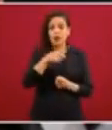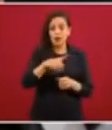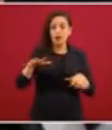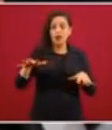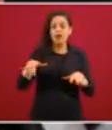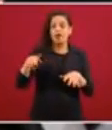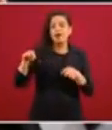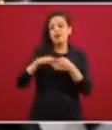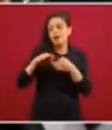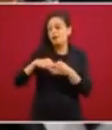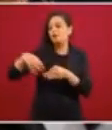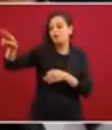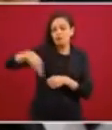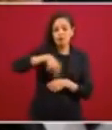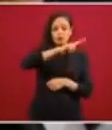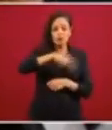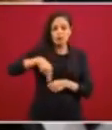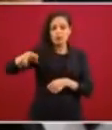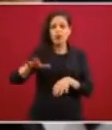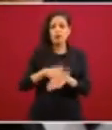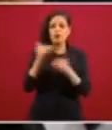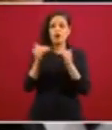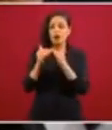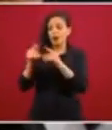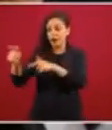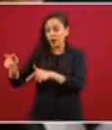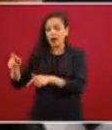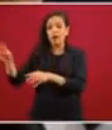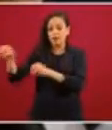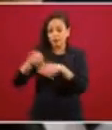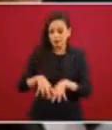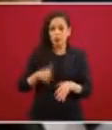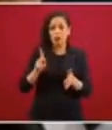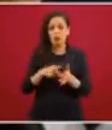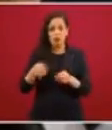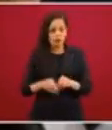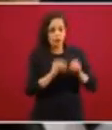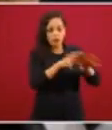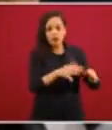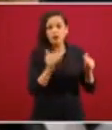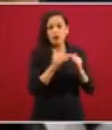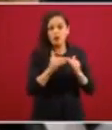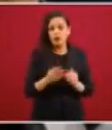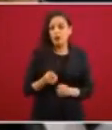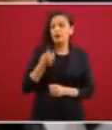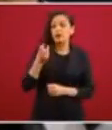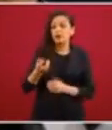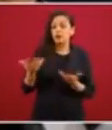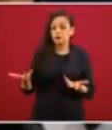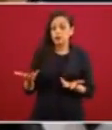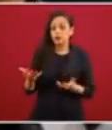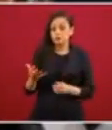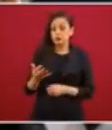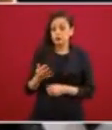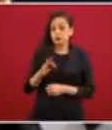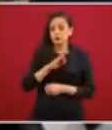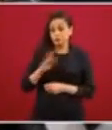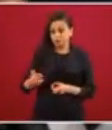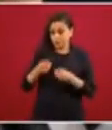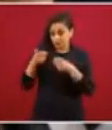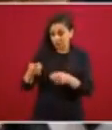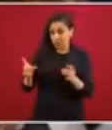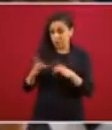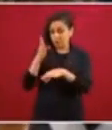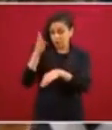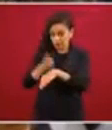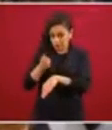a otra? Porque los abogados comentan también que si no se cumple con esto, pues se pueden hacer acreedores a una sanción. Y por último, nada